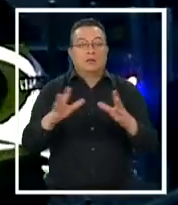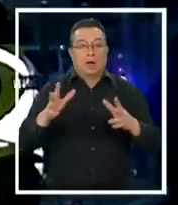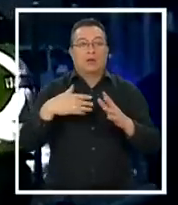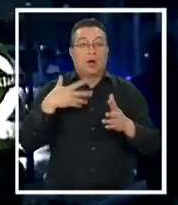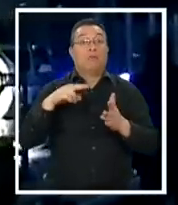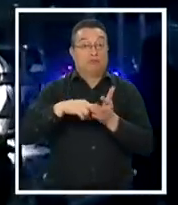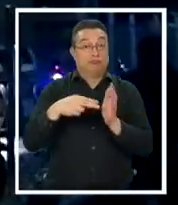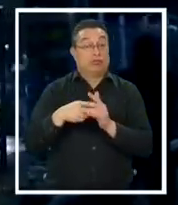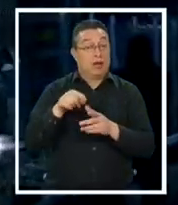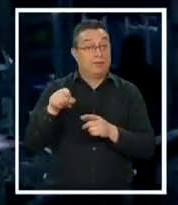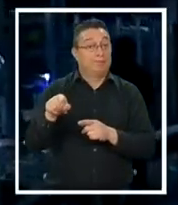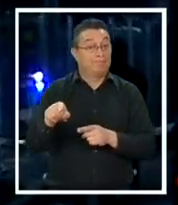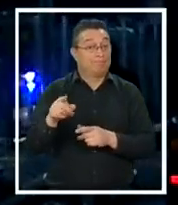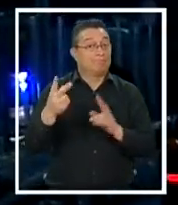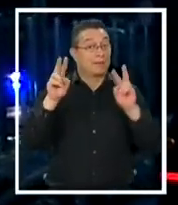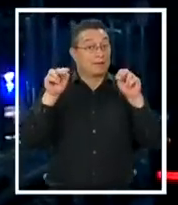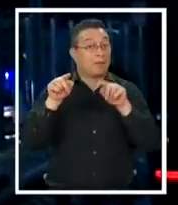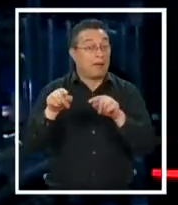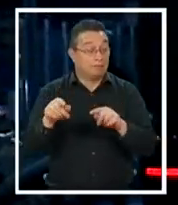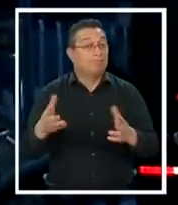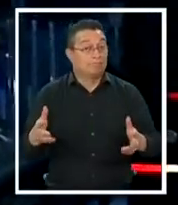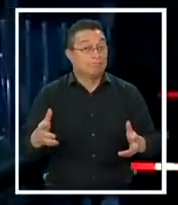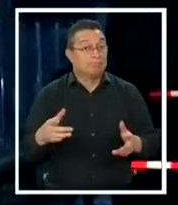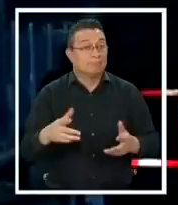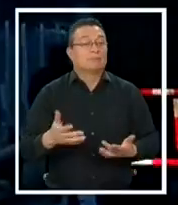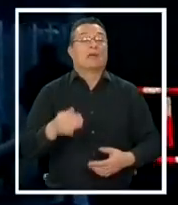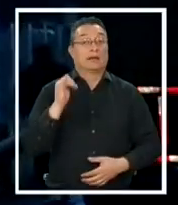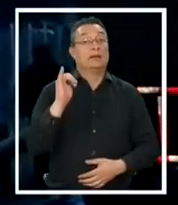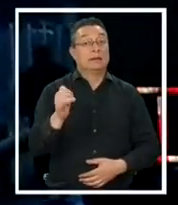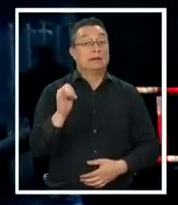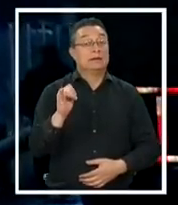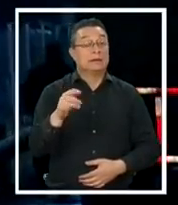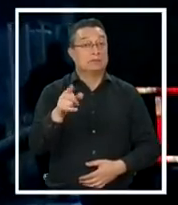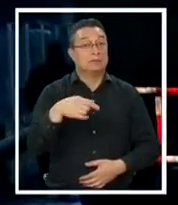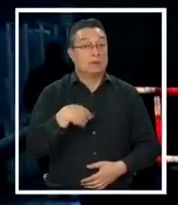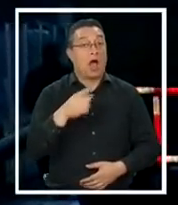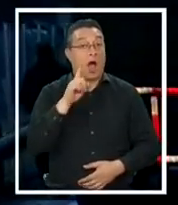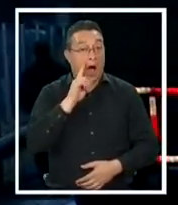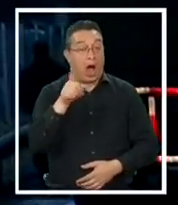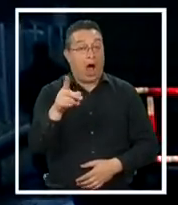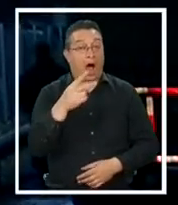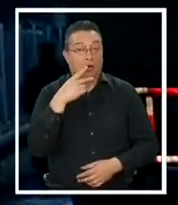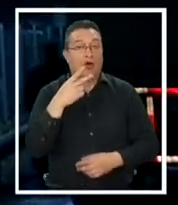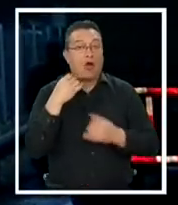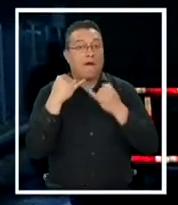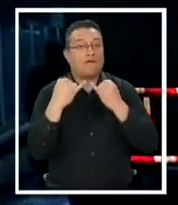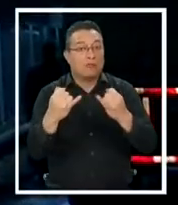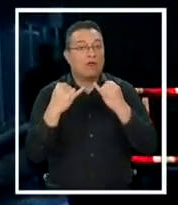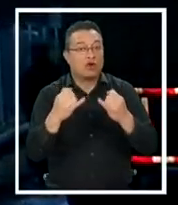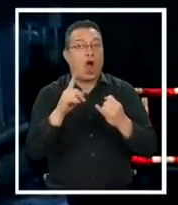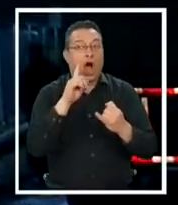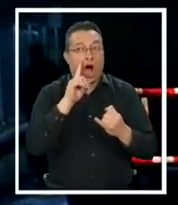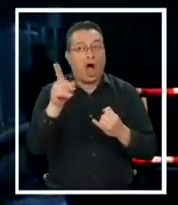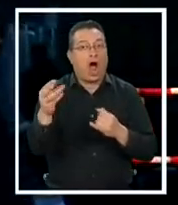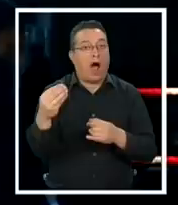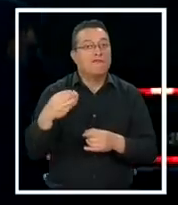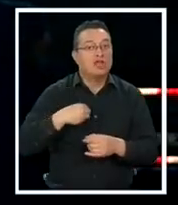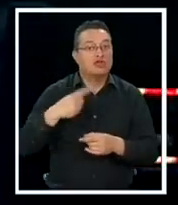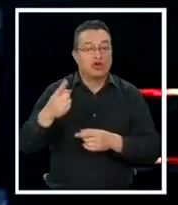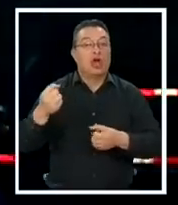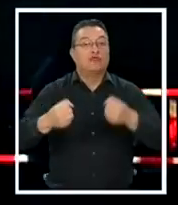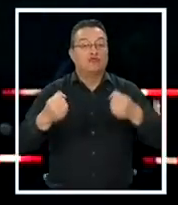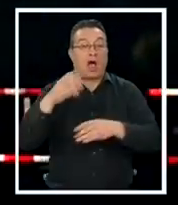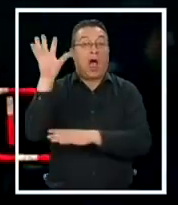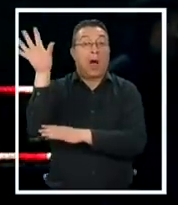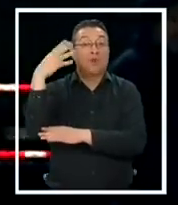bastante polémica durante el día. Iván. Claro que sí, Mónica. De hecho, ha habido allí reportes, hay registros precisamente de algunos conductores de